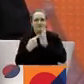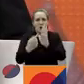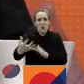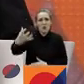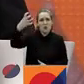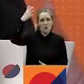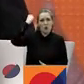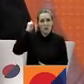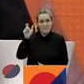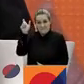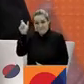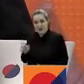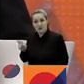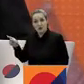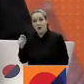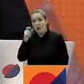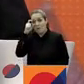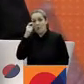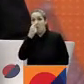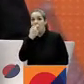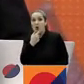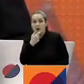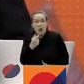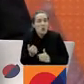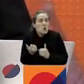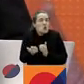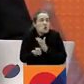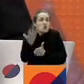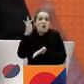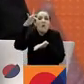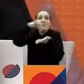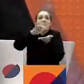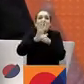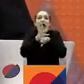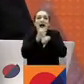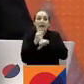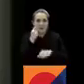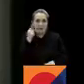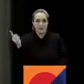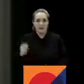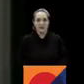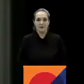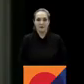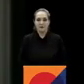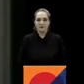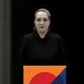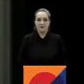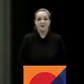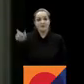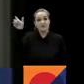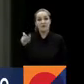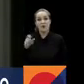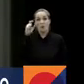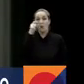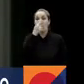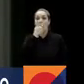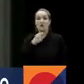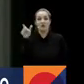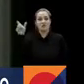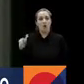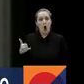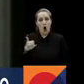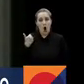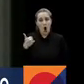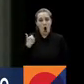época en la que el maestro Fernando Botero acababa de participar en el Salón Nacional de Artes. Fernando Botero es uno de los pintores jóvenes